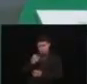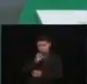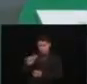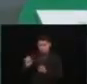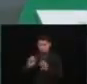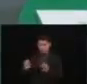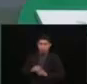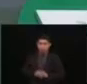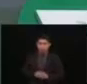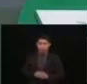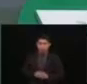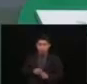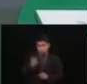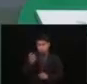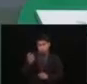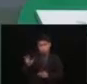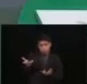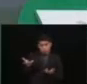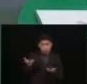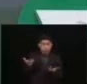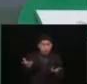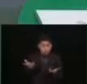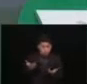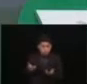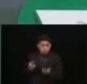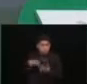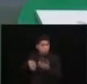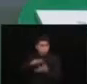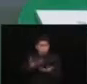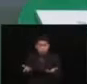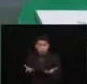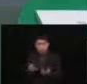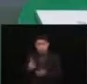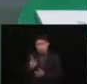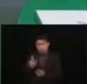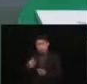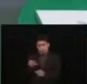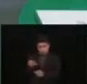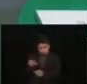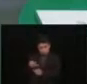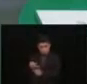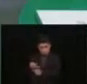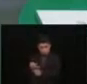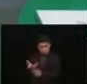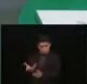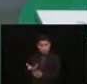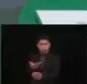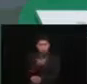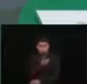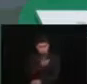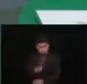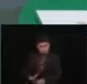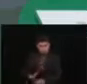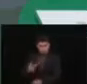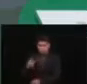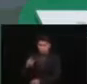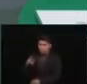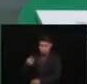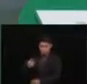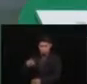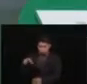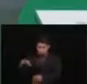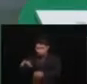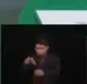cabrón. Eso lo hace cualquiera. No, no, el tema es ahorita. Los presidentes del PRI, los sectores